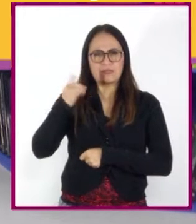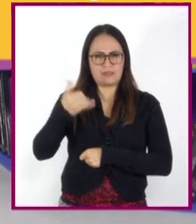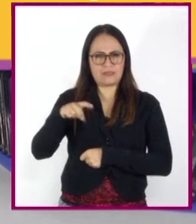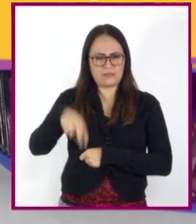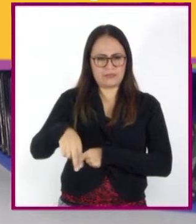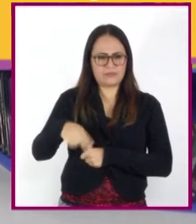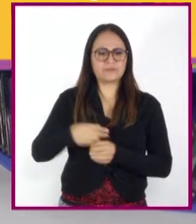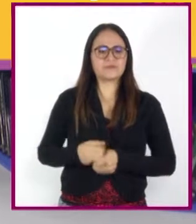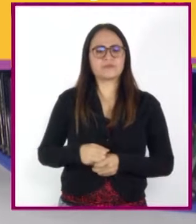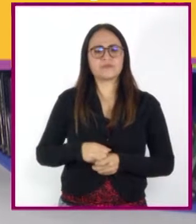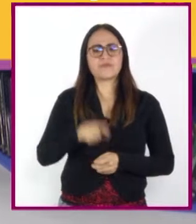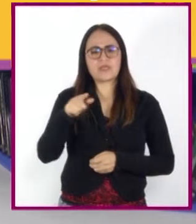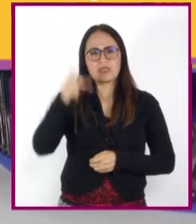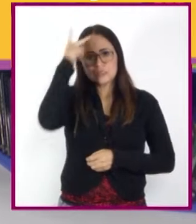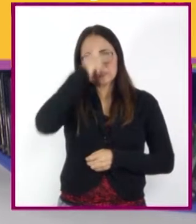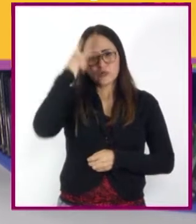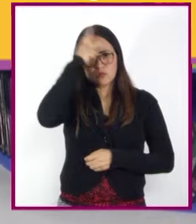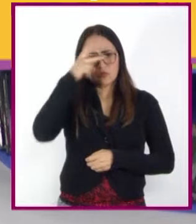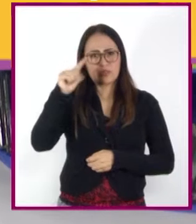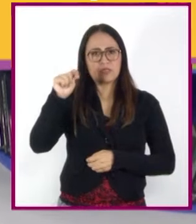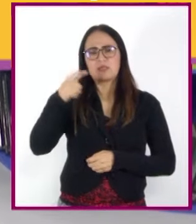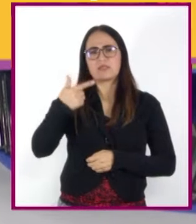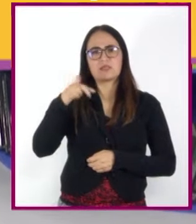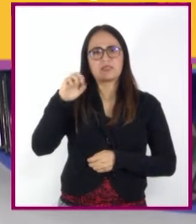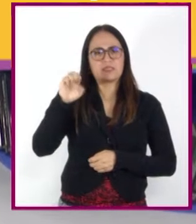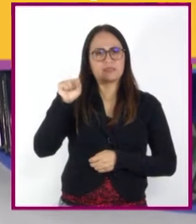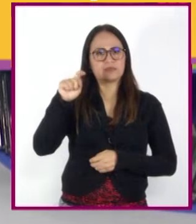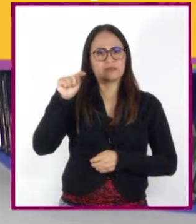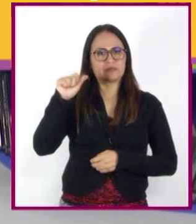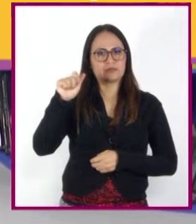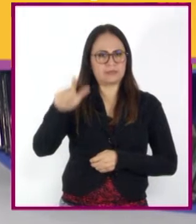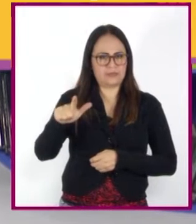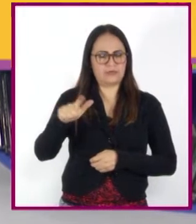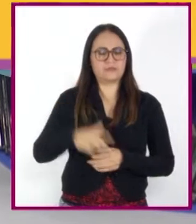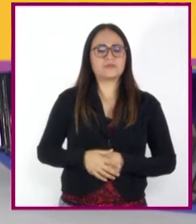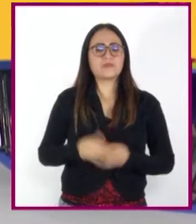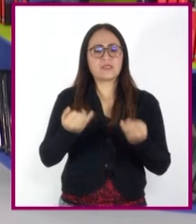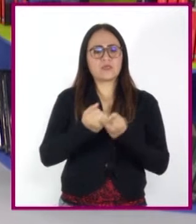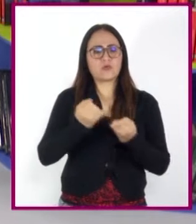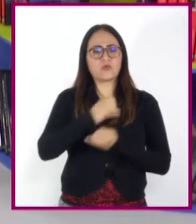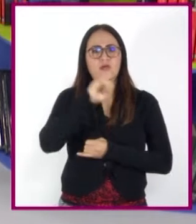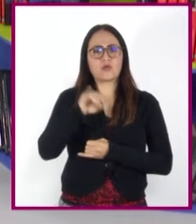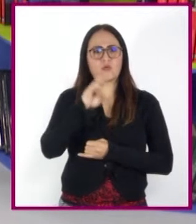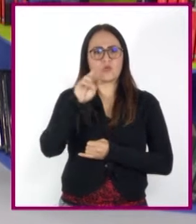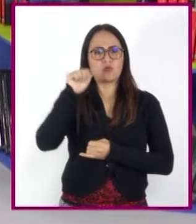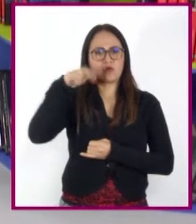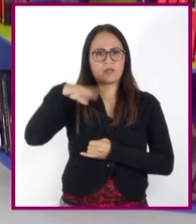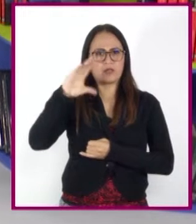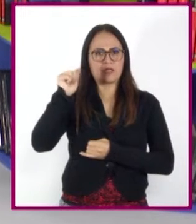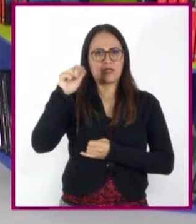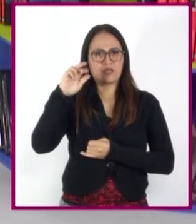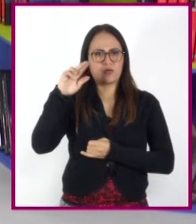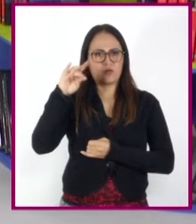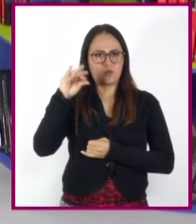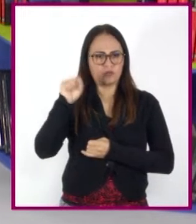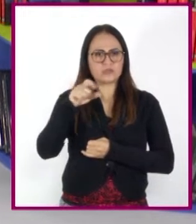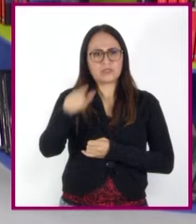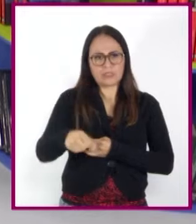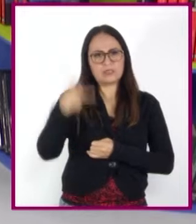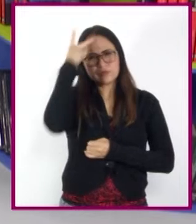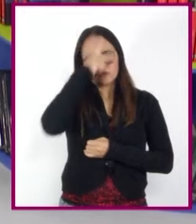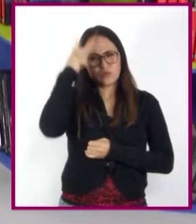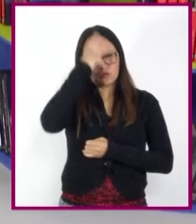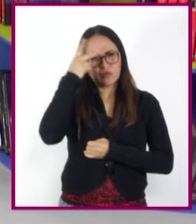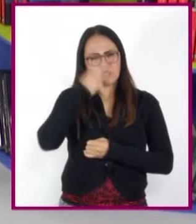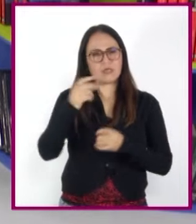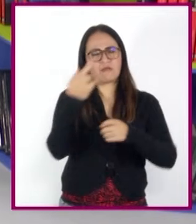psicóloga y psicoterapeuta gestal, y Juan Carlos Pinacho Cruz, quien es maestro de psicología organizacional con estudios en